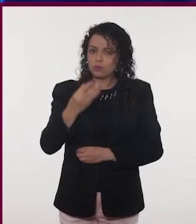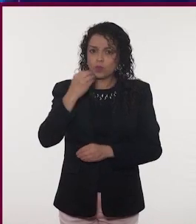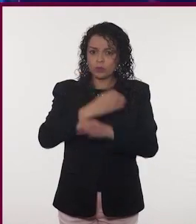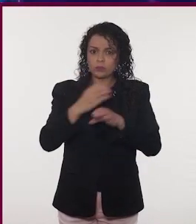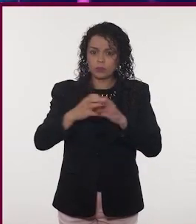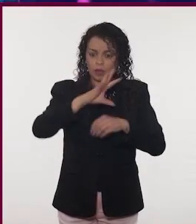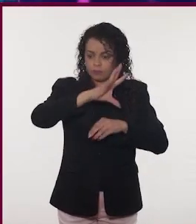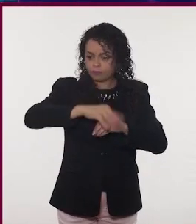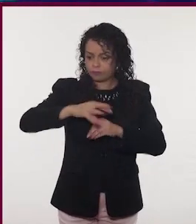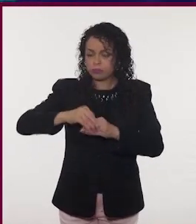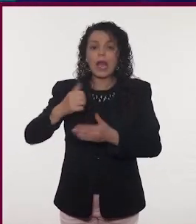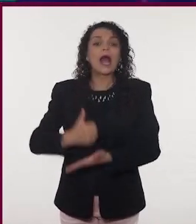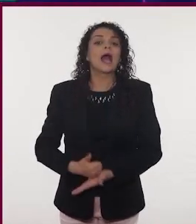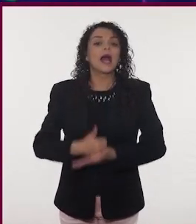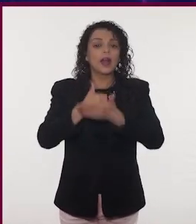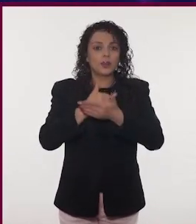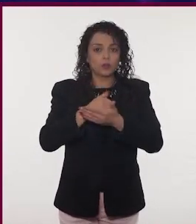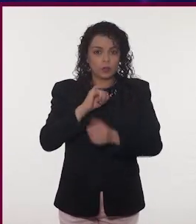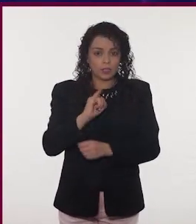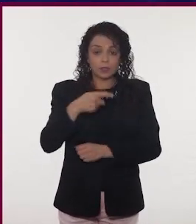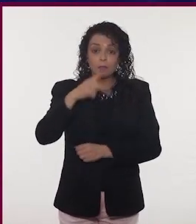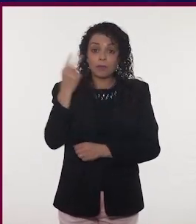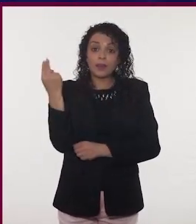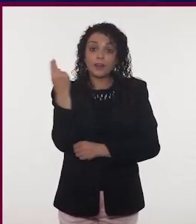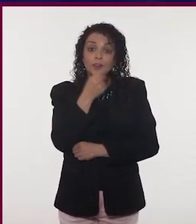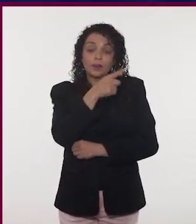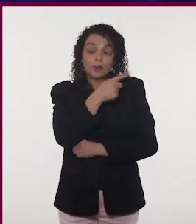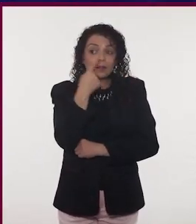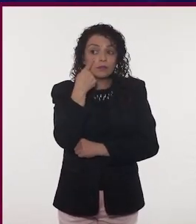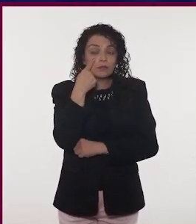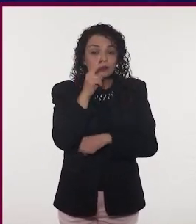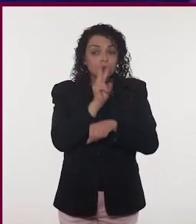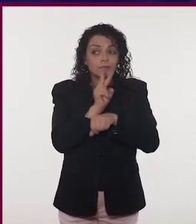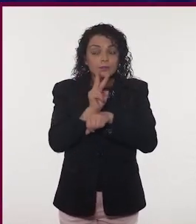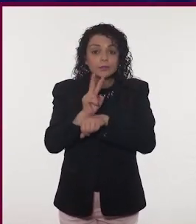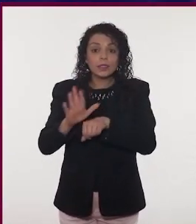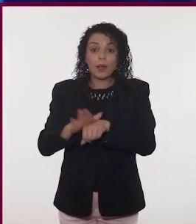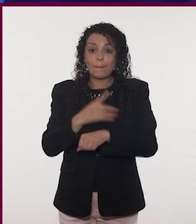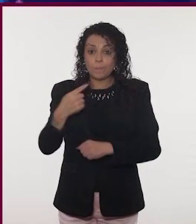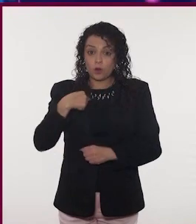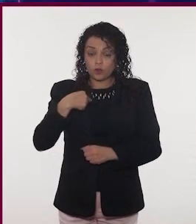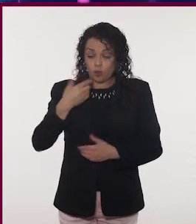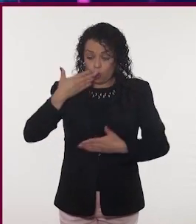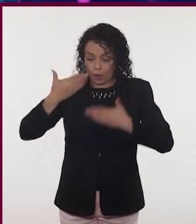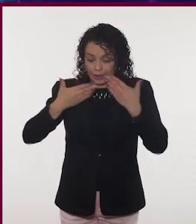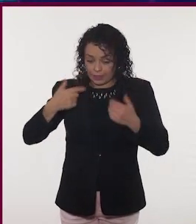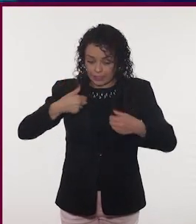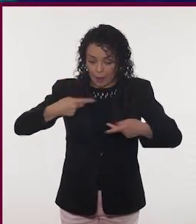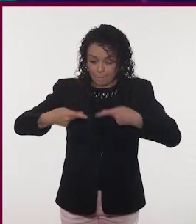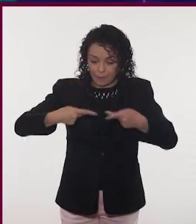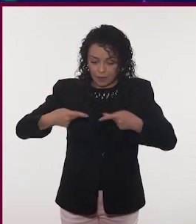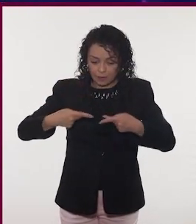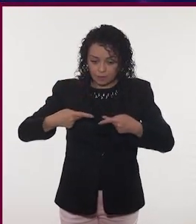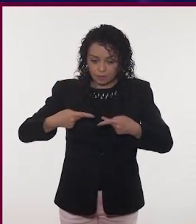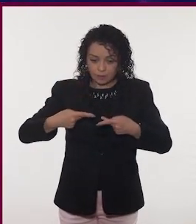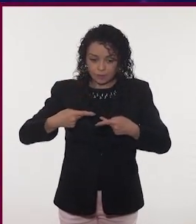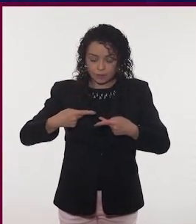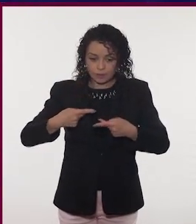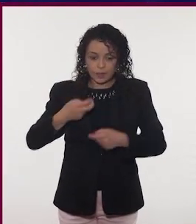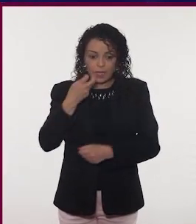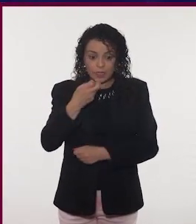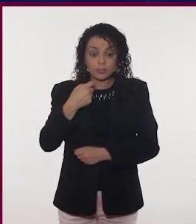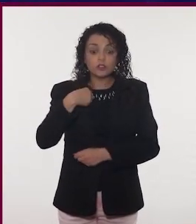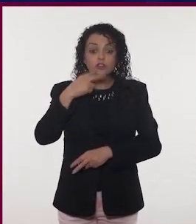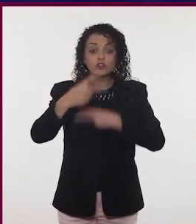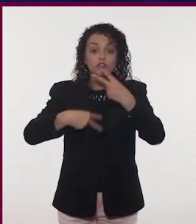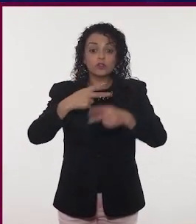elementos, pero hay que estar alertas, porque probablemente lo que yo me preparé no sea lo que yo vaya